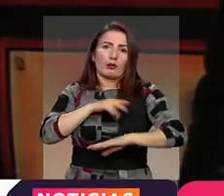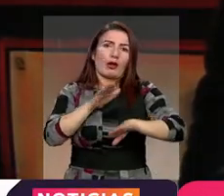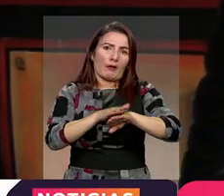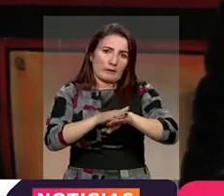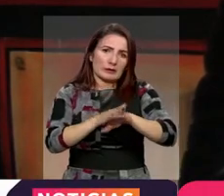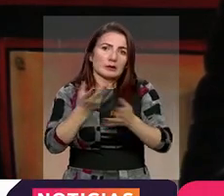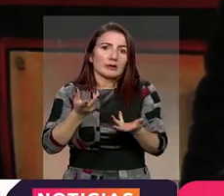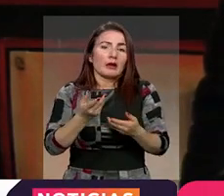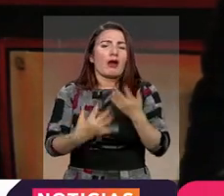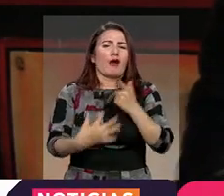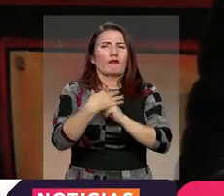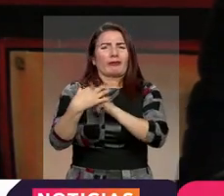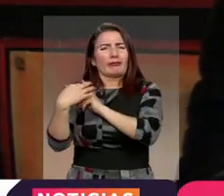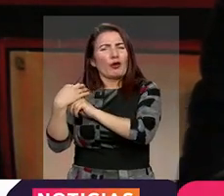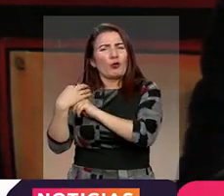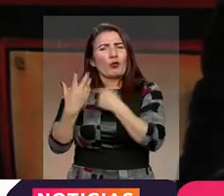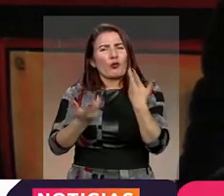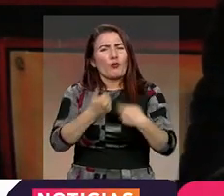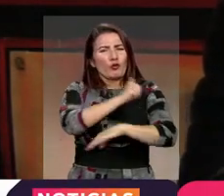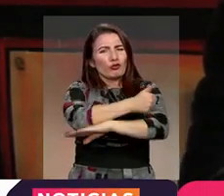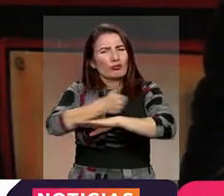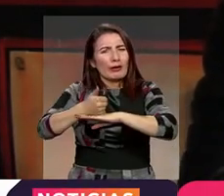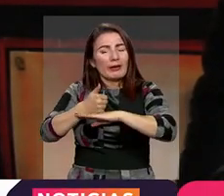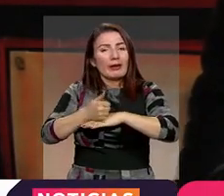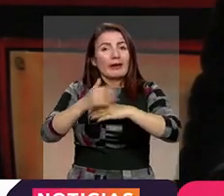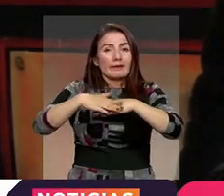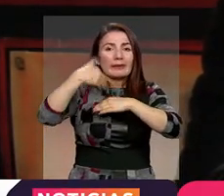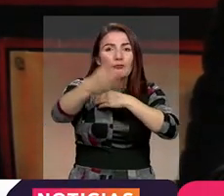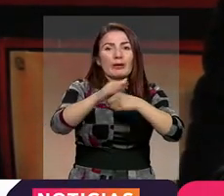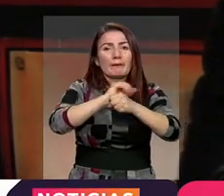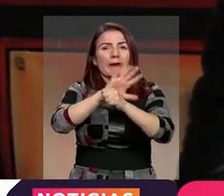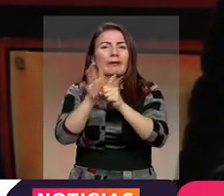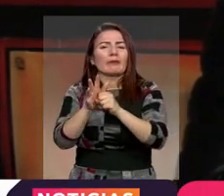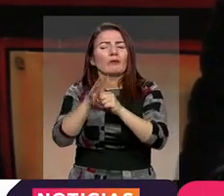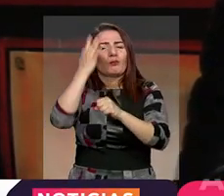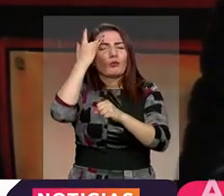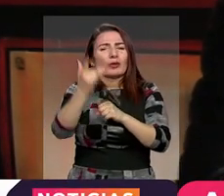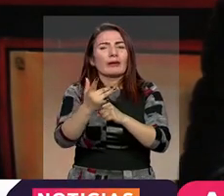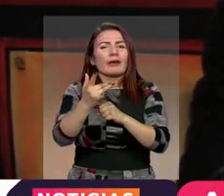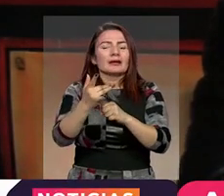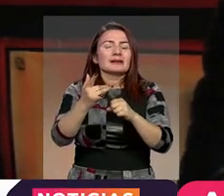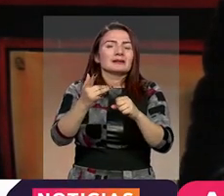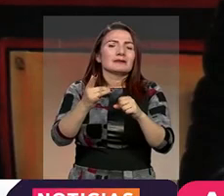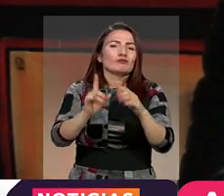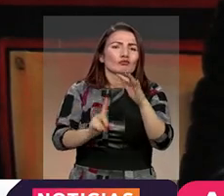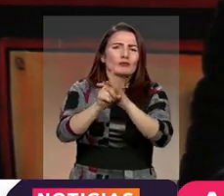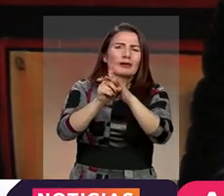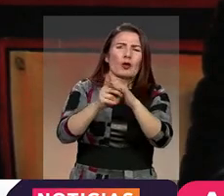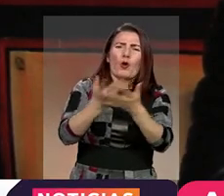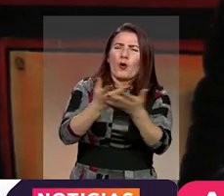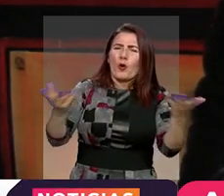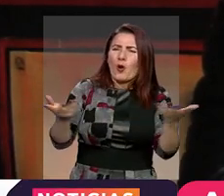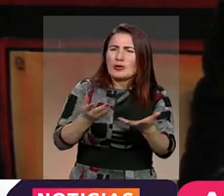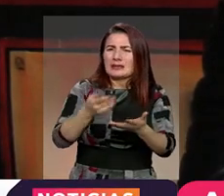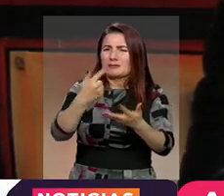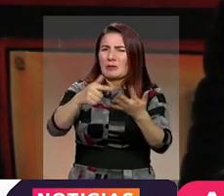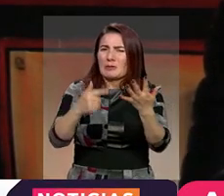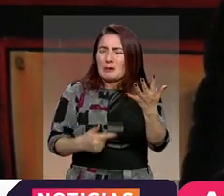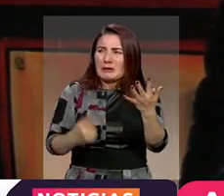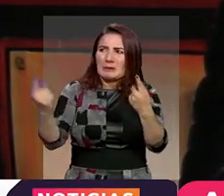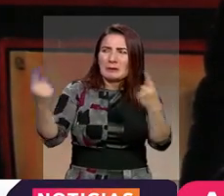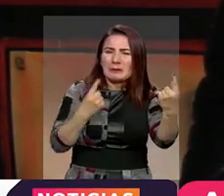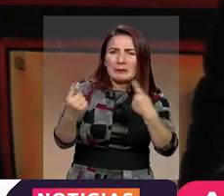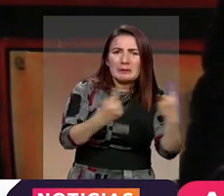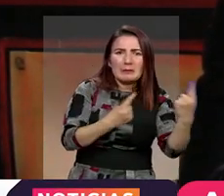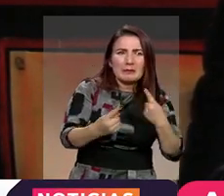visto afectados más que todo después de la pandemia, porque desafortunadamente se han venido una cantidad de delincuentes